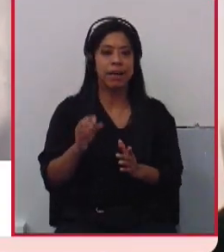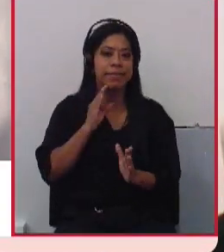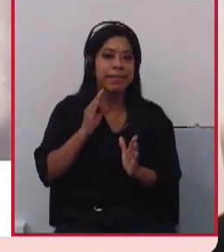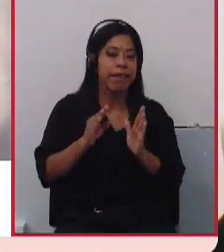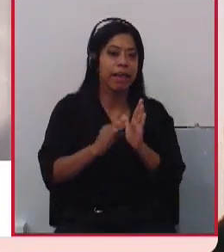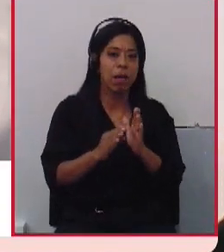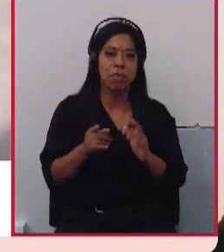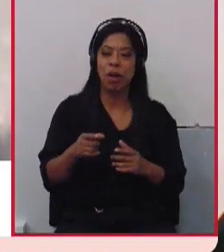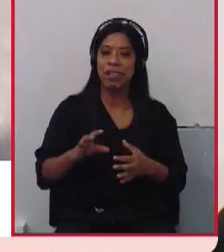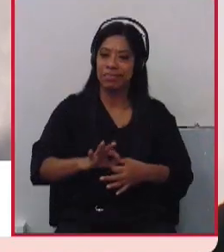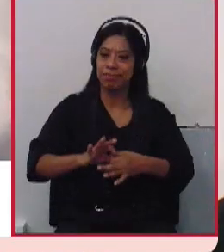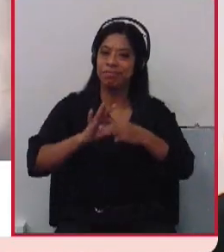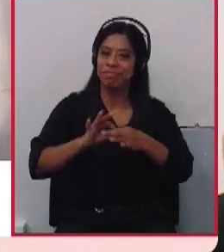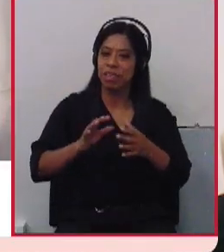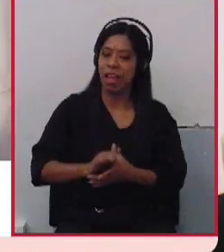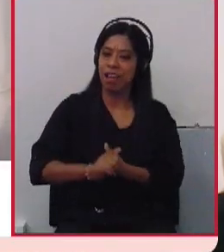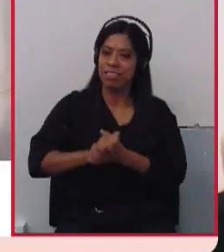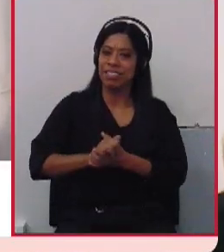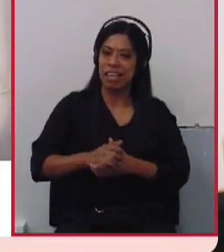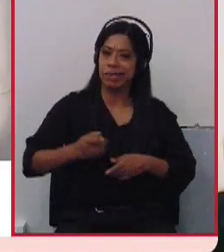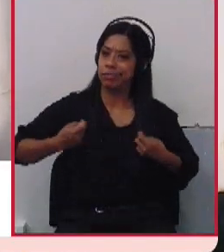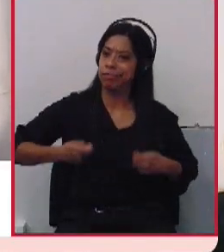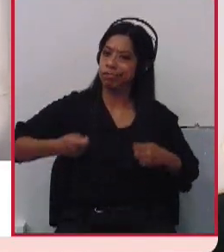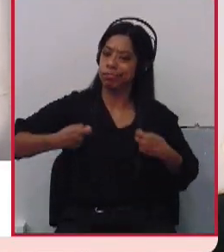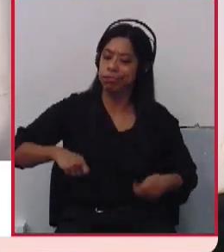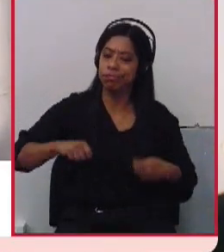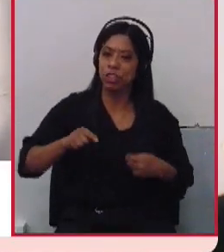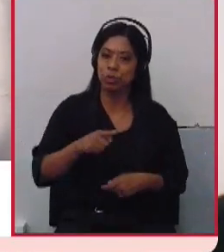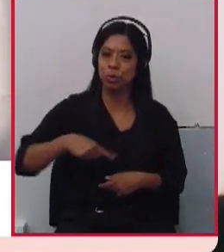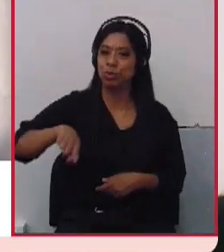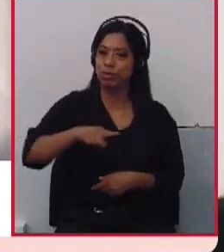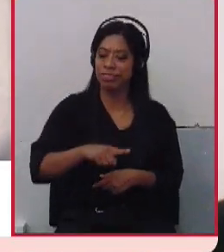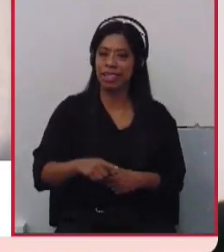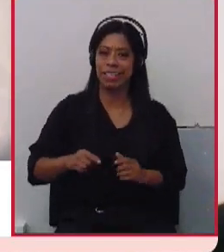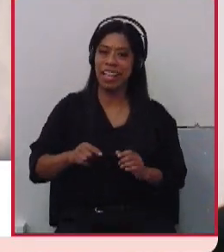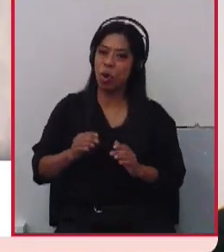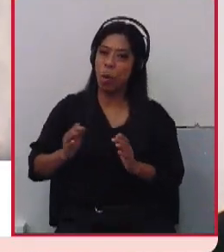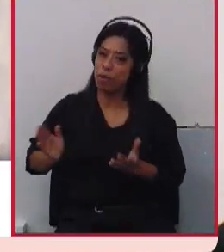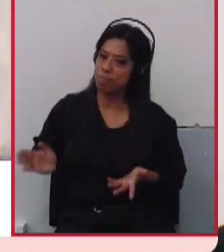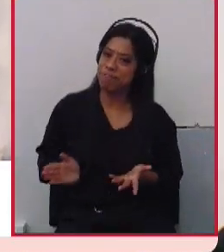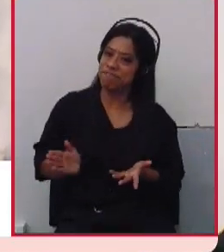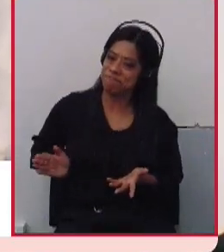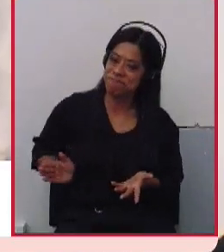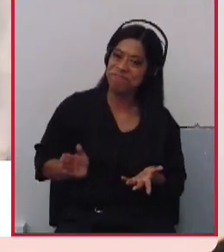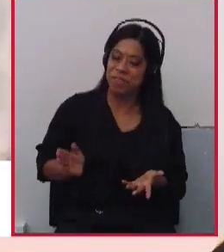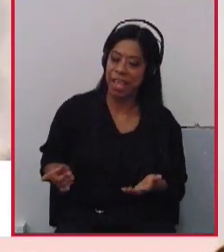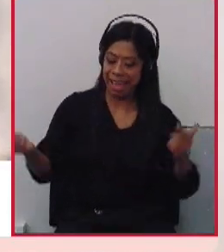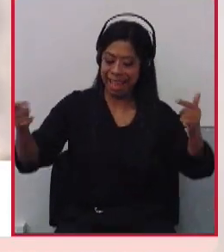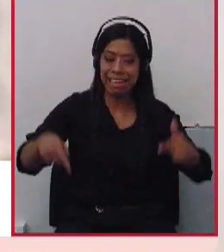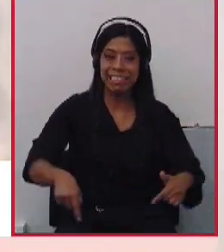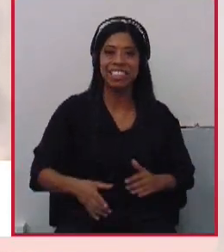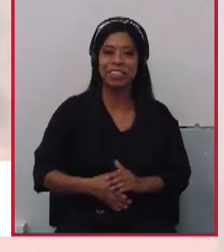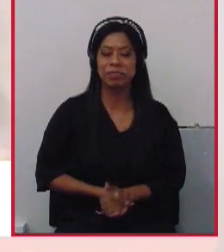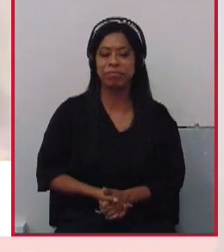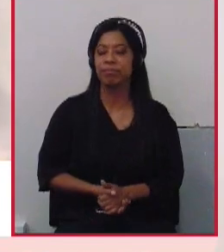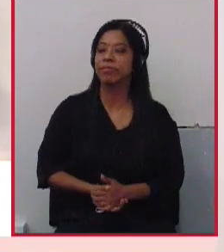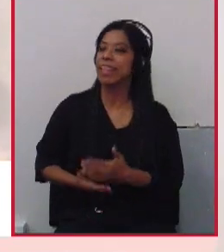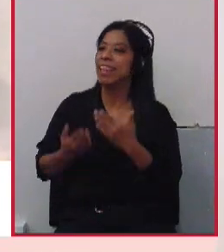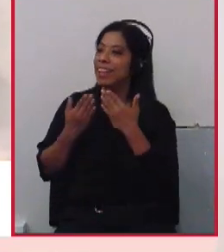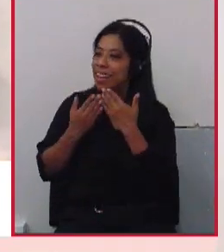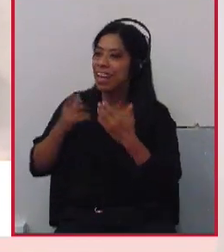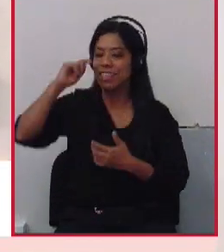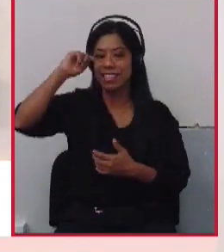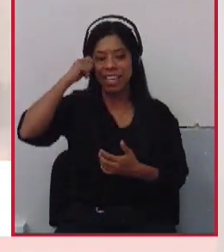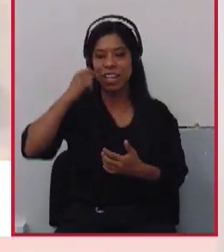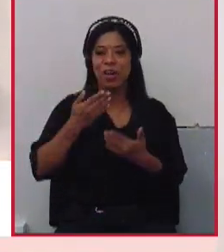de la relación y el esfuerzo que ya te ha empujado para que tú estés acá, ¿no? Muchas gracias, ingeniero.